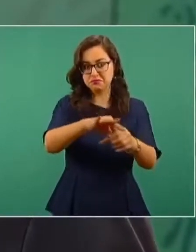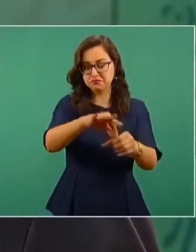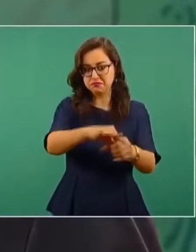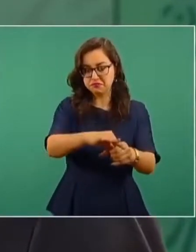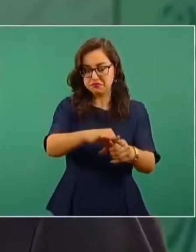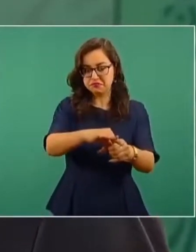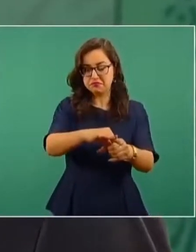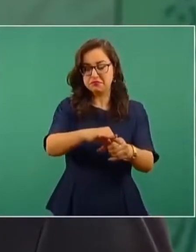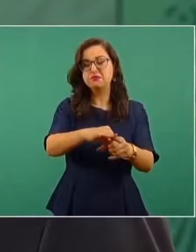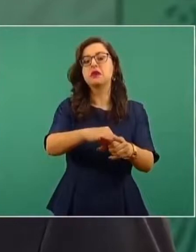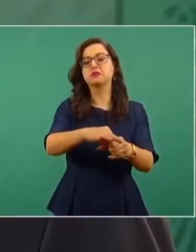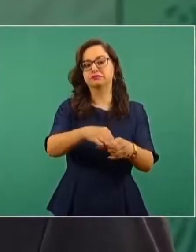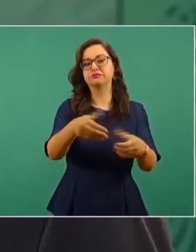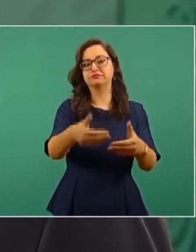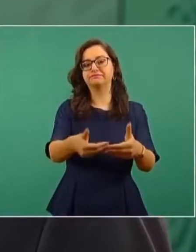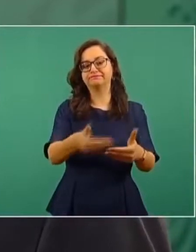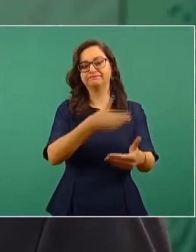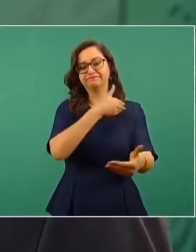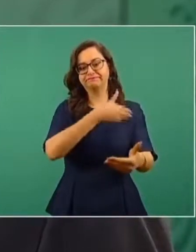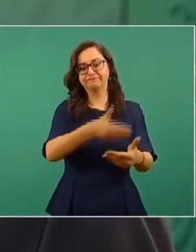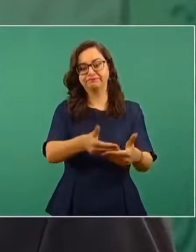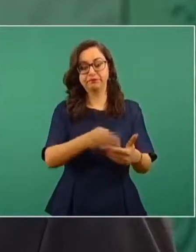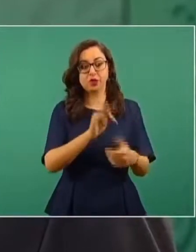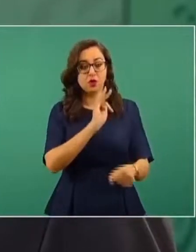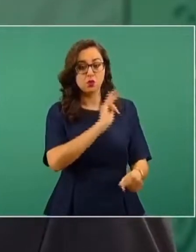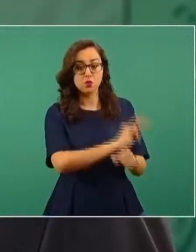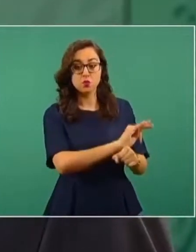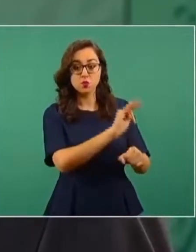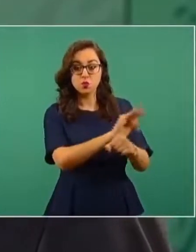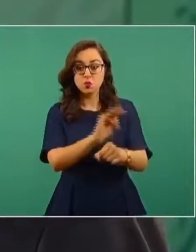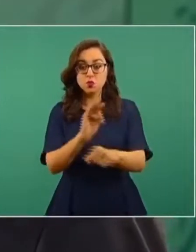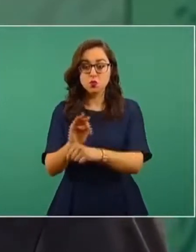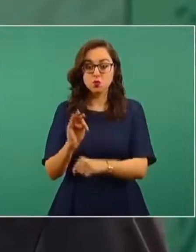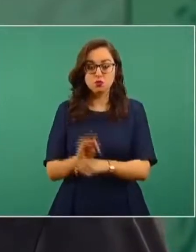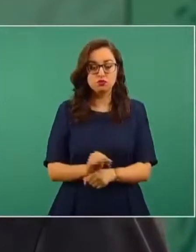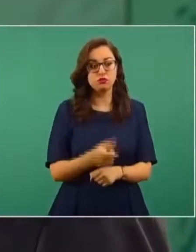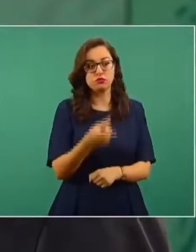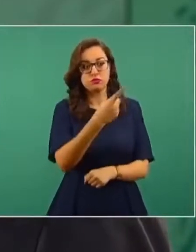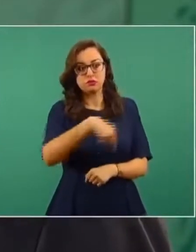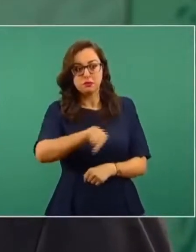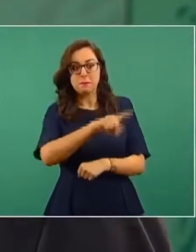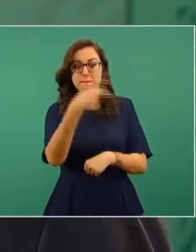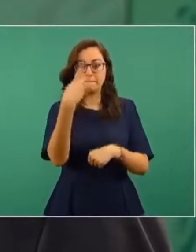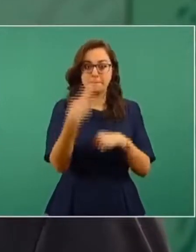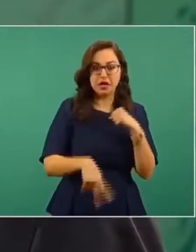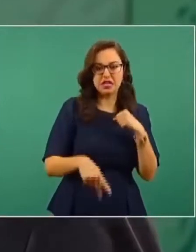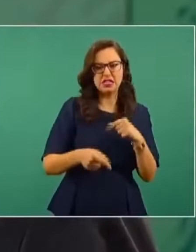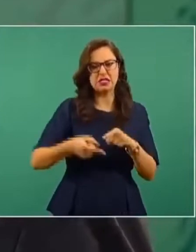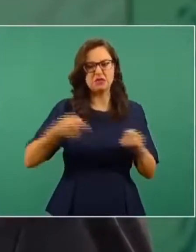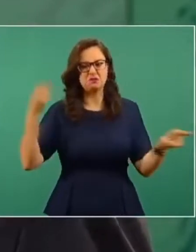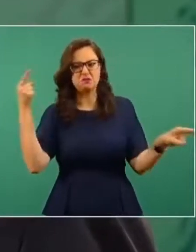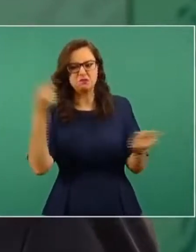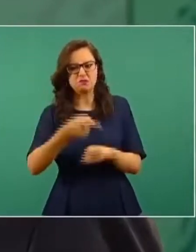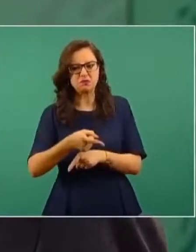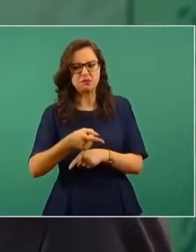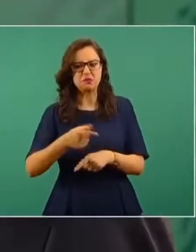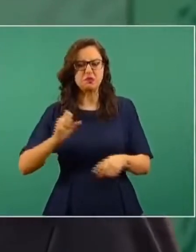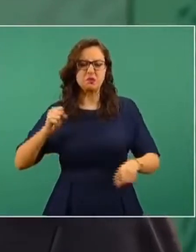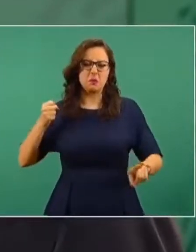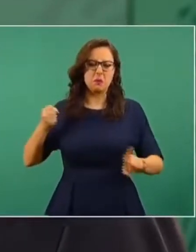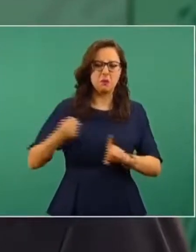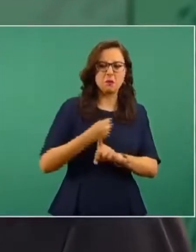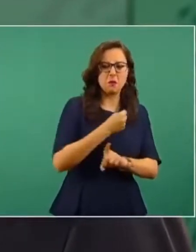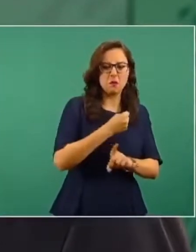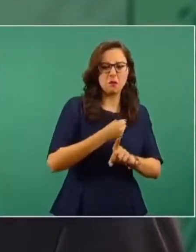una suerte de desconfianza hacia lo que significa la seguridad, la protección a